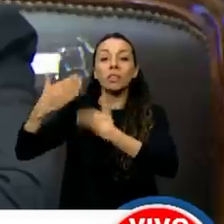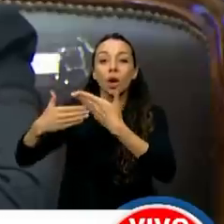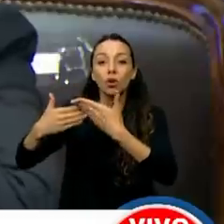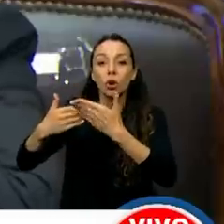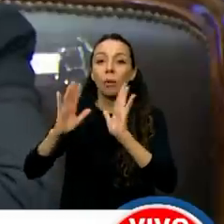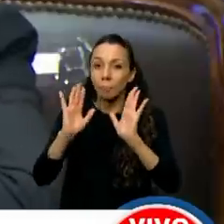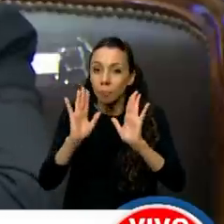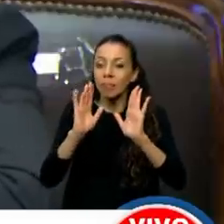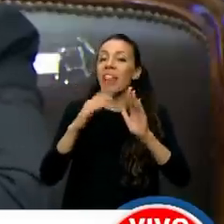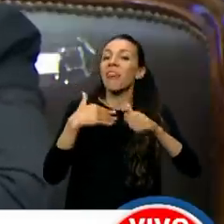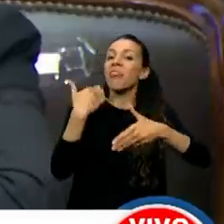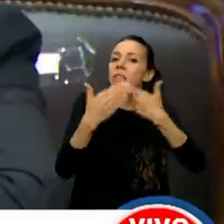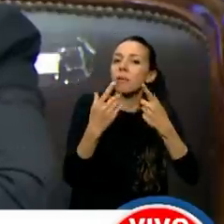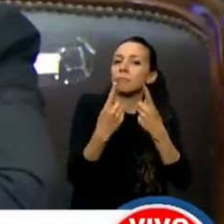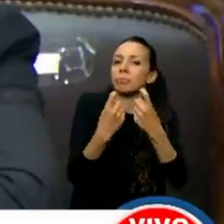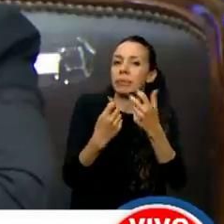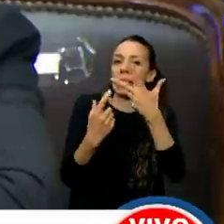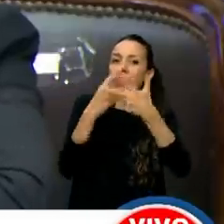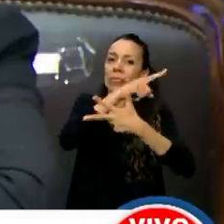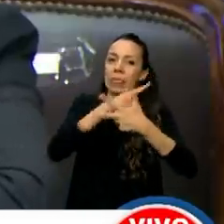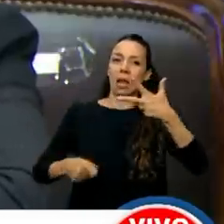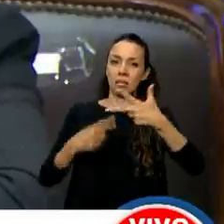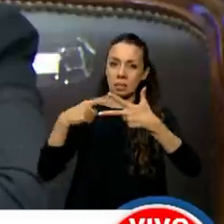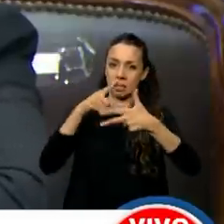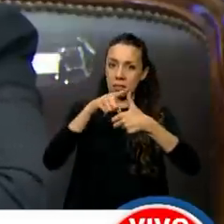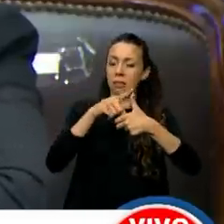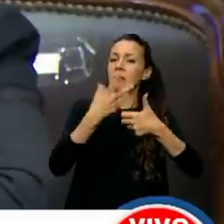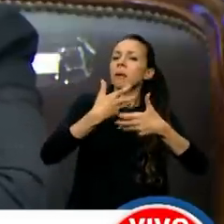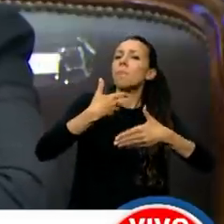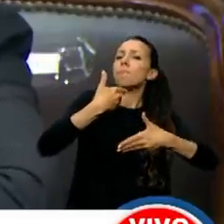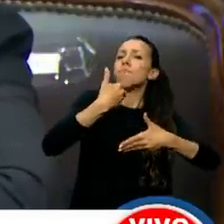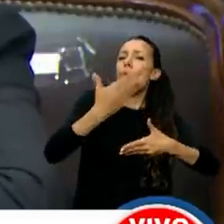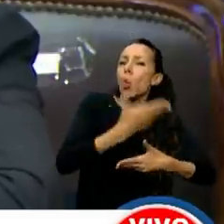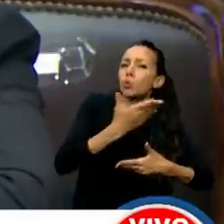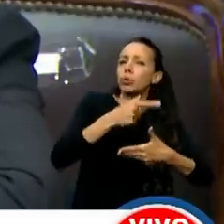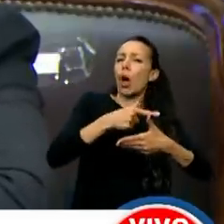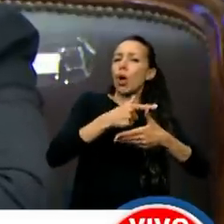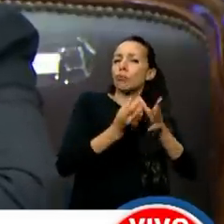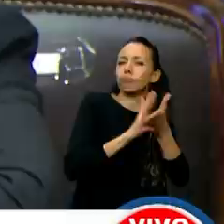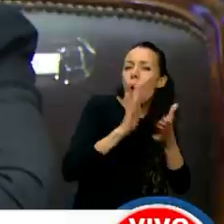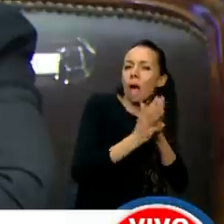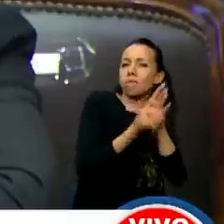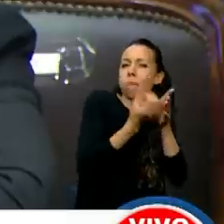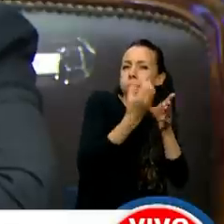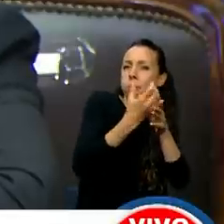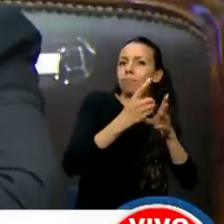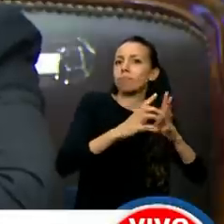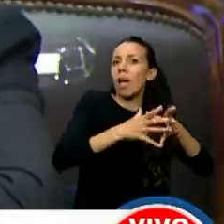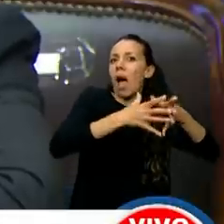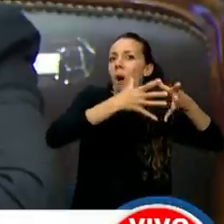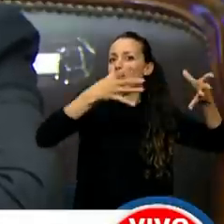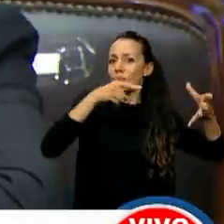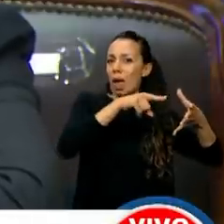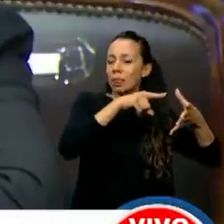primero un sistema productivo que funcione que innoven que crezca que no esté asfixiado